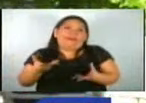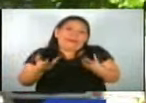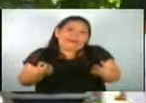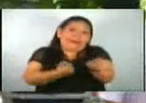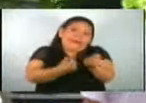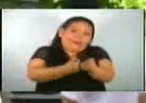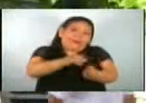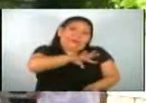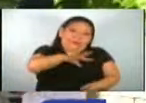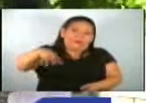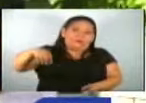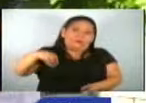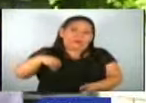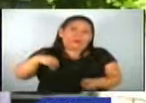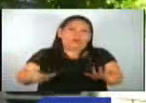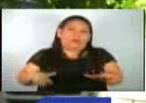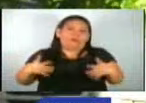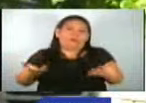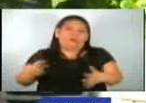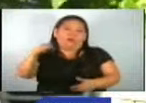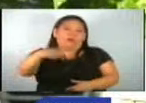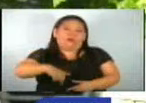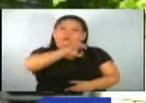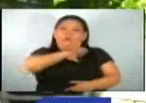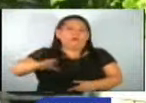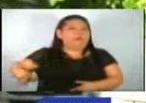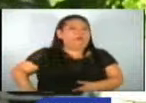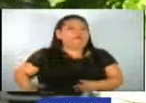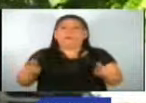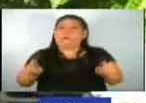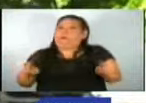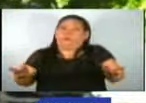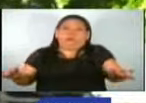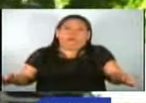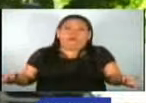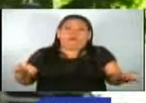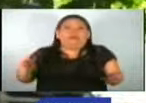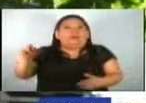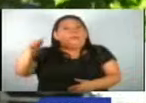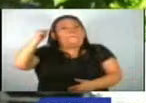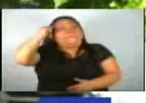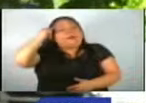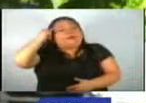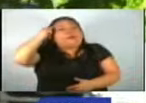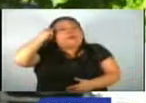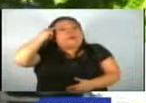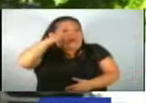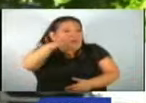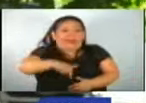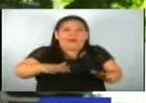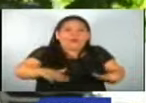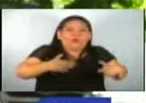su familia. Por la situación del país, él pensaba de que no iba a tener un